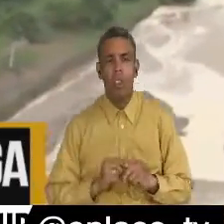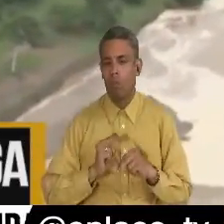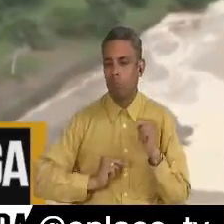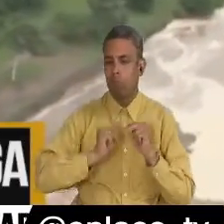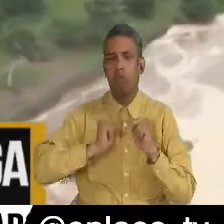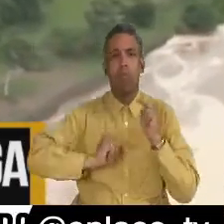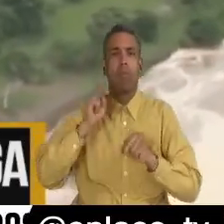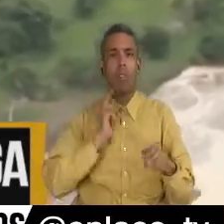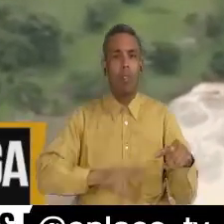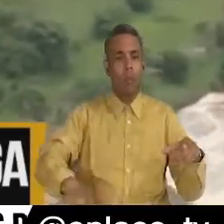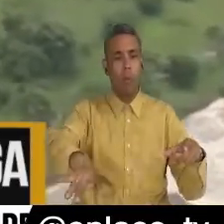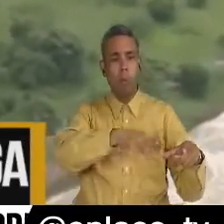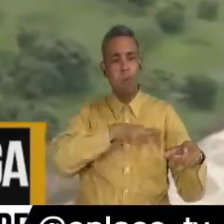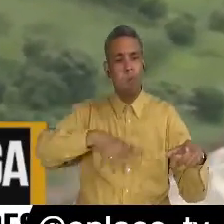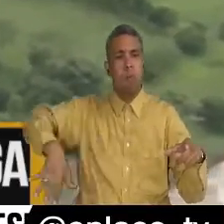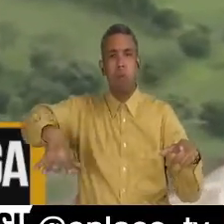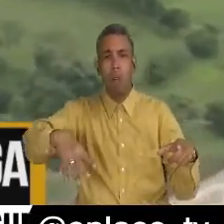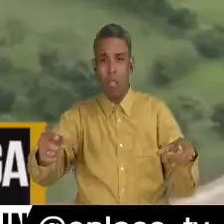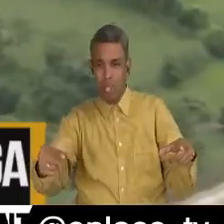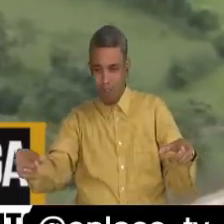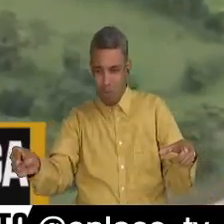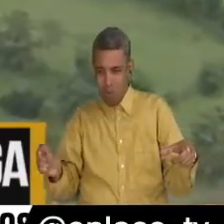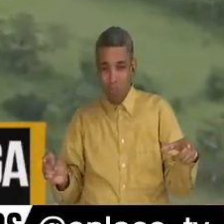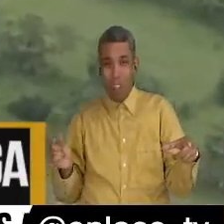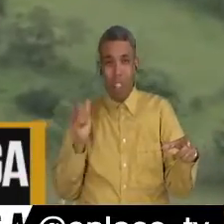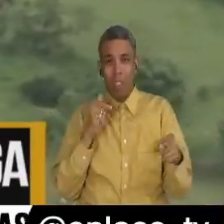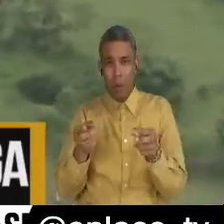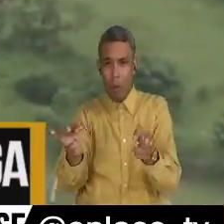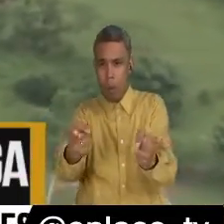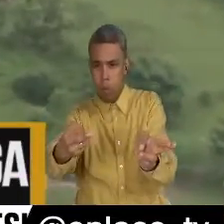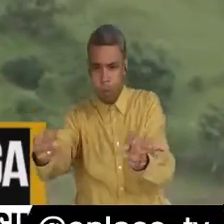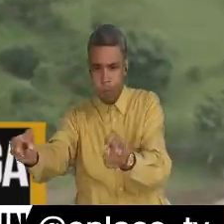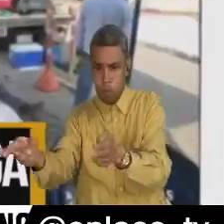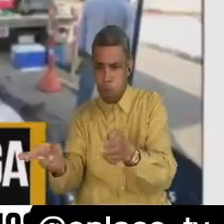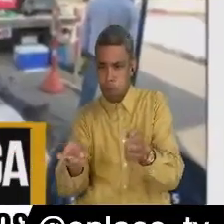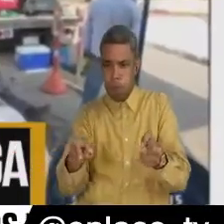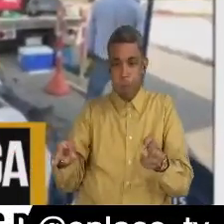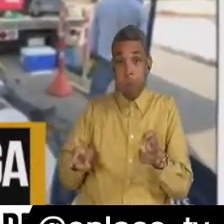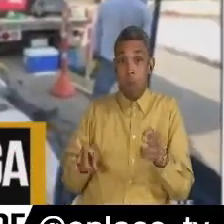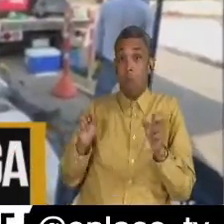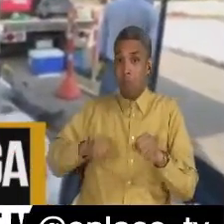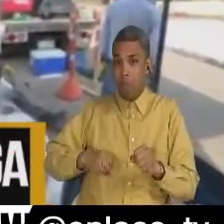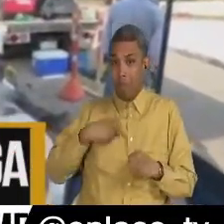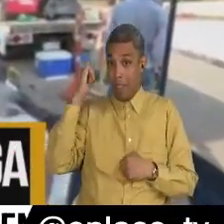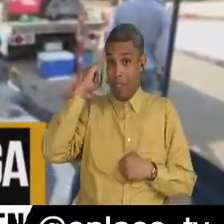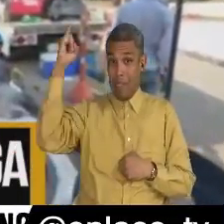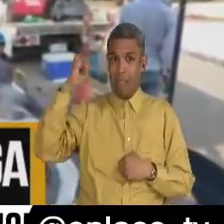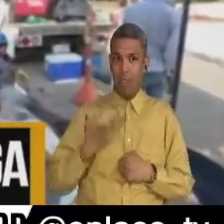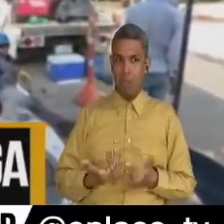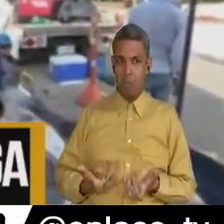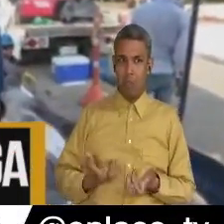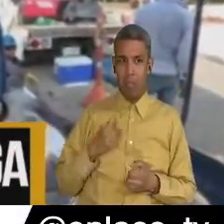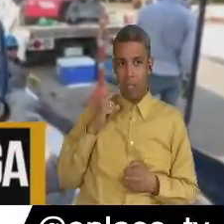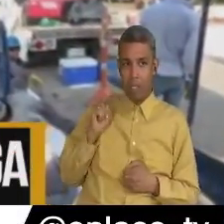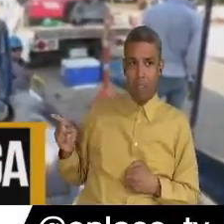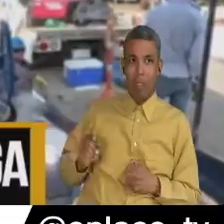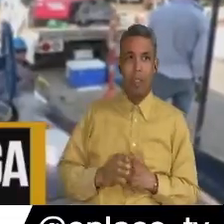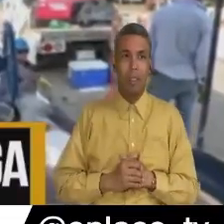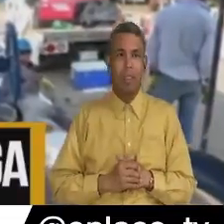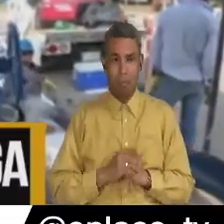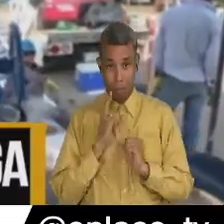la captación del agua del río Sogamoso, una obra de control mecánico de compuertas con la que se podrá controlar el ingreso del agua y